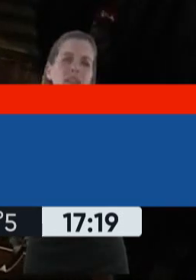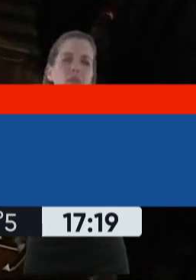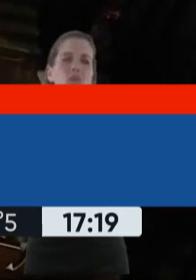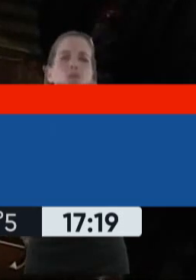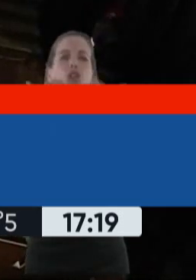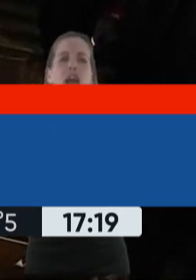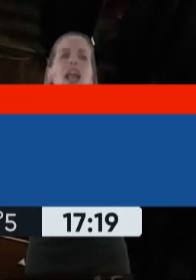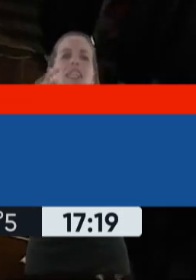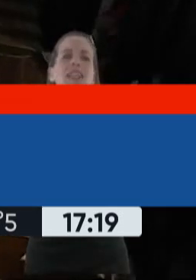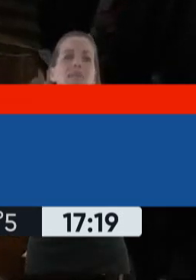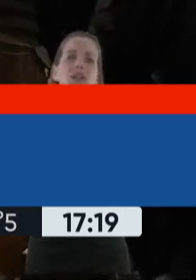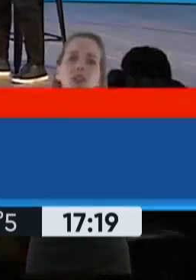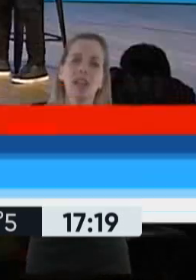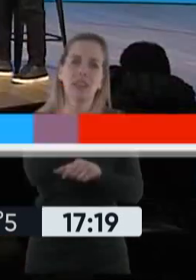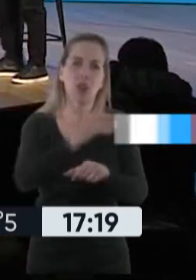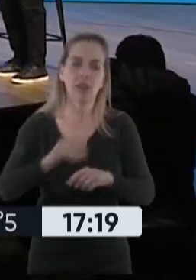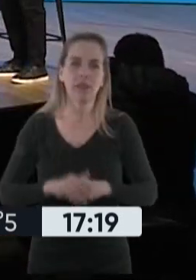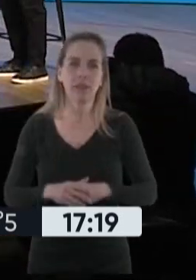todas.